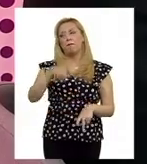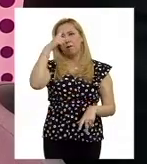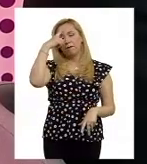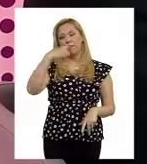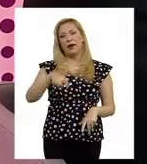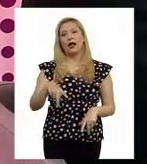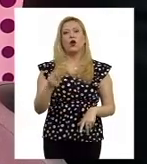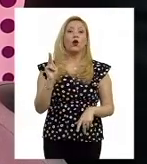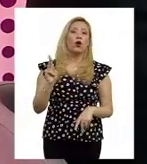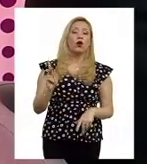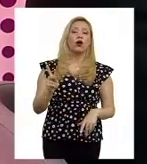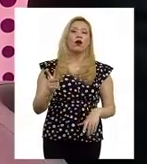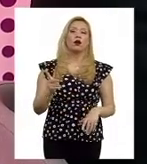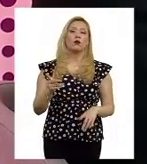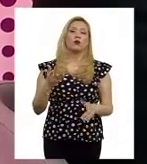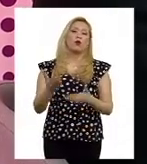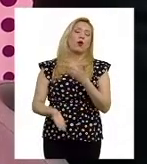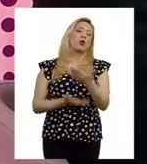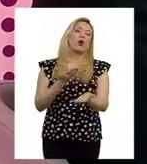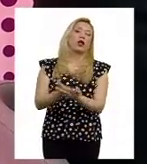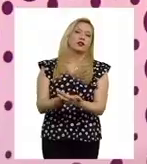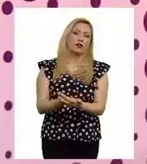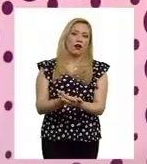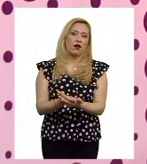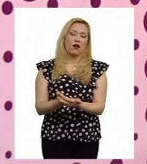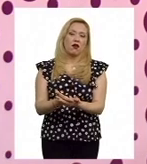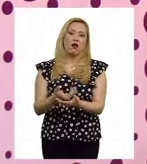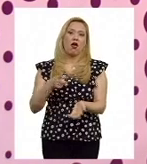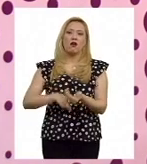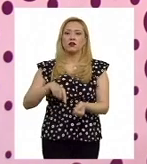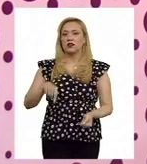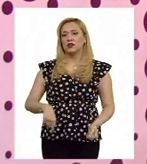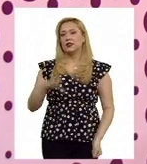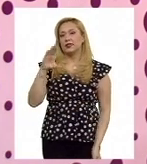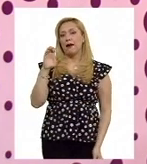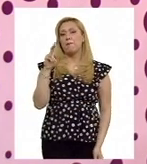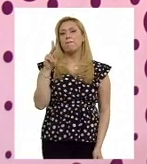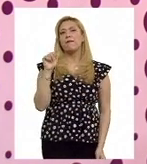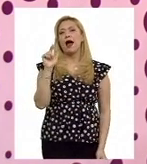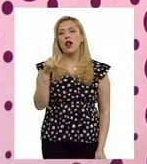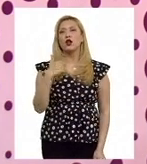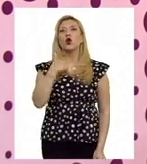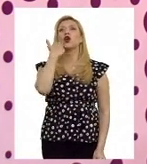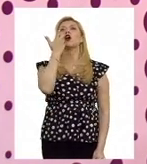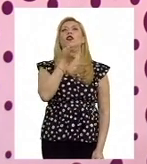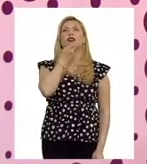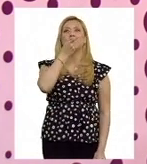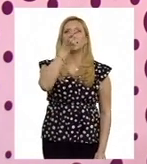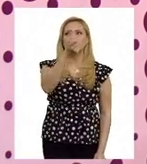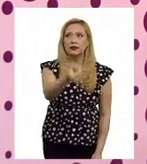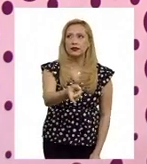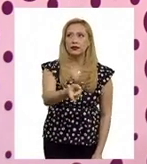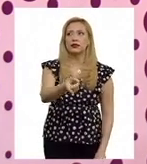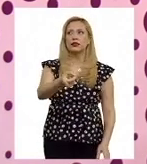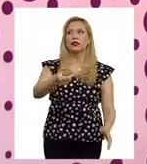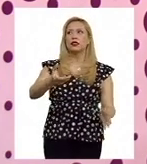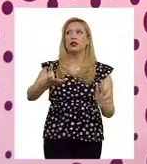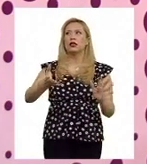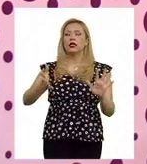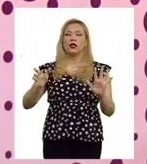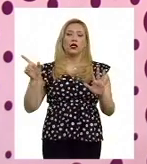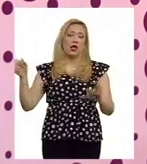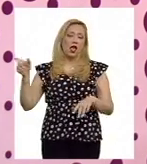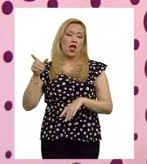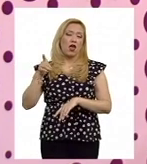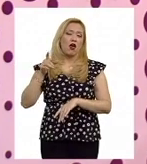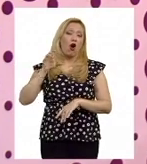objetivos, pero es la propuesta desde la CEPAL y quiero mencionar como una designación del secretario general